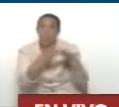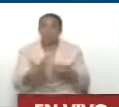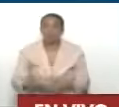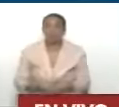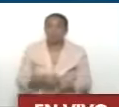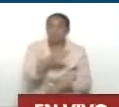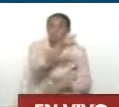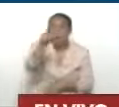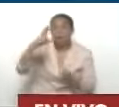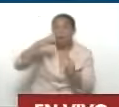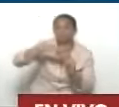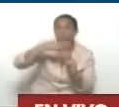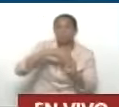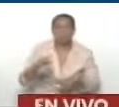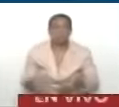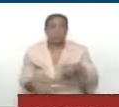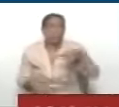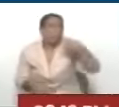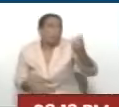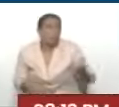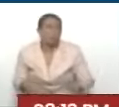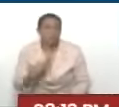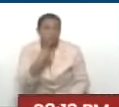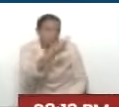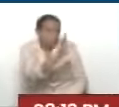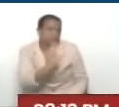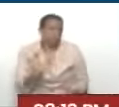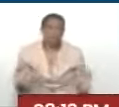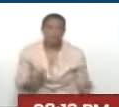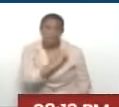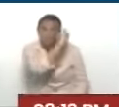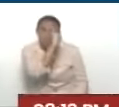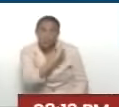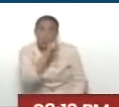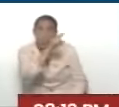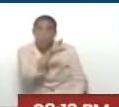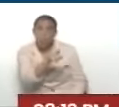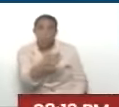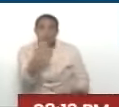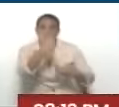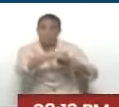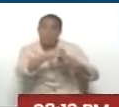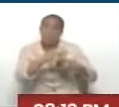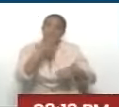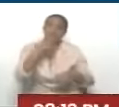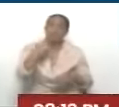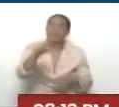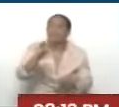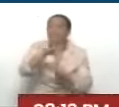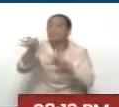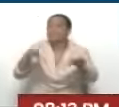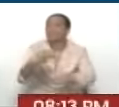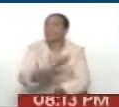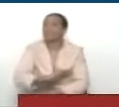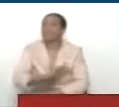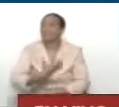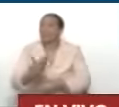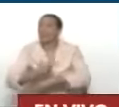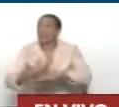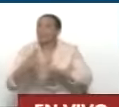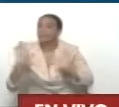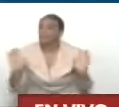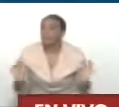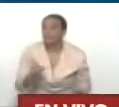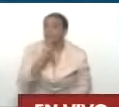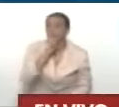Francisco. ¿Ah? Se lo dijo ahí pues a la gente del Zulia, para no nombrar el resto de los sitios donde están ellos gobernando.